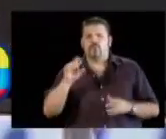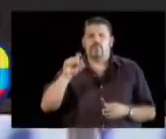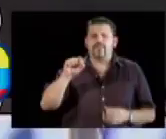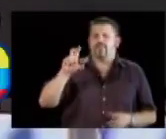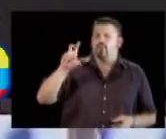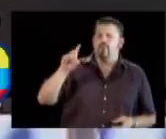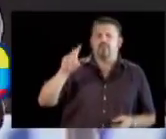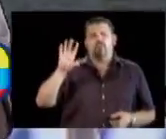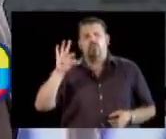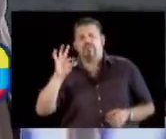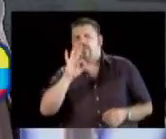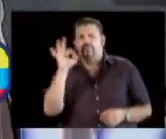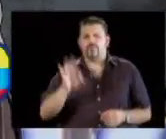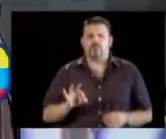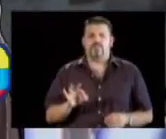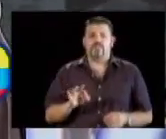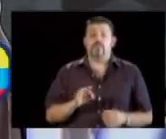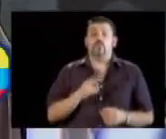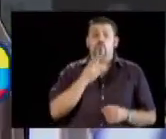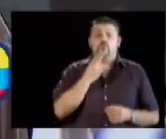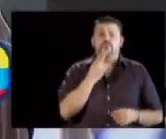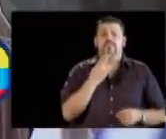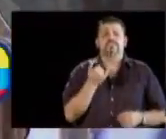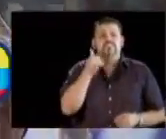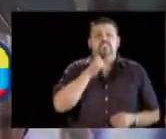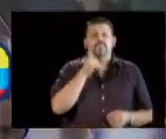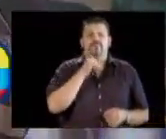40% de utilidad, siempre y cuando